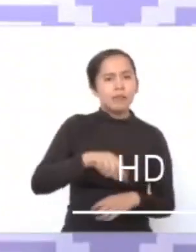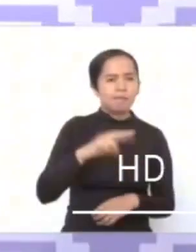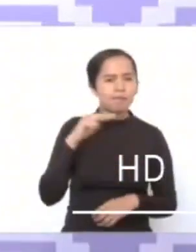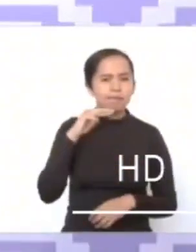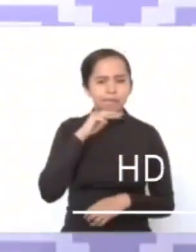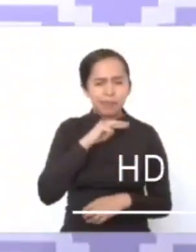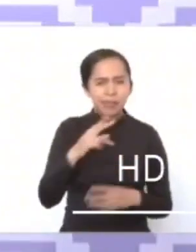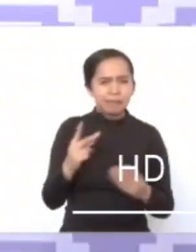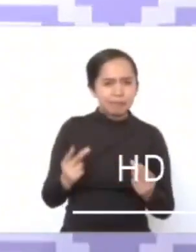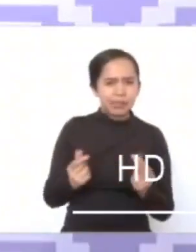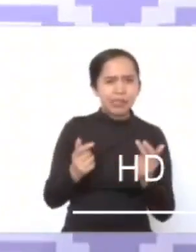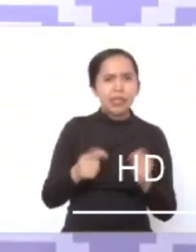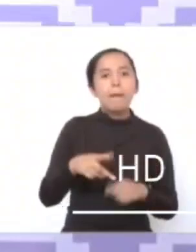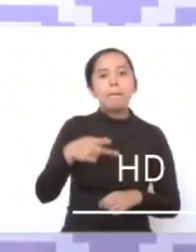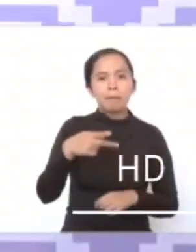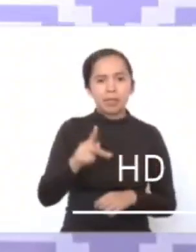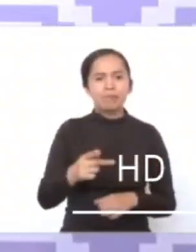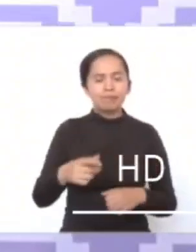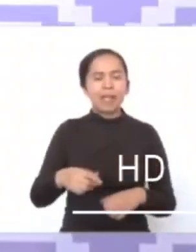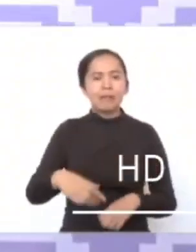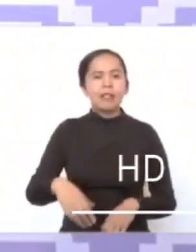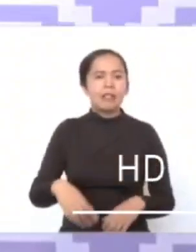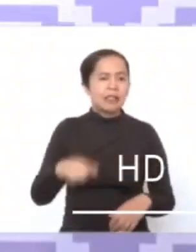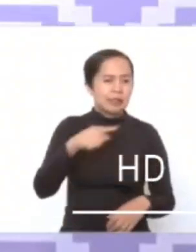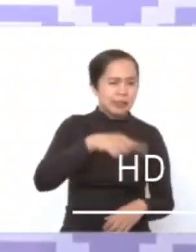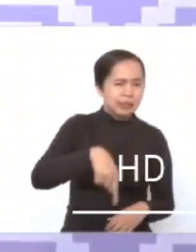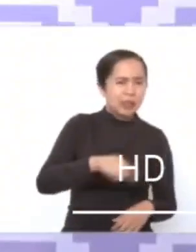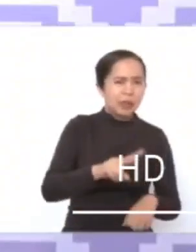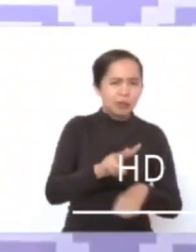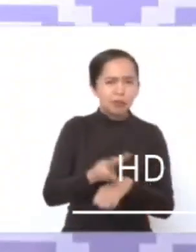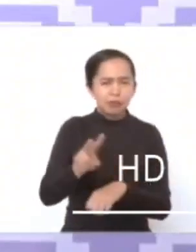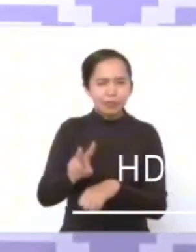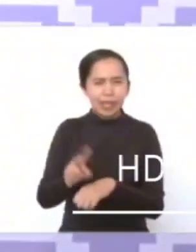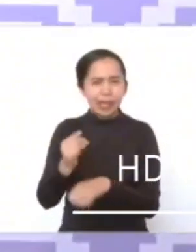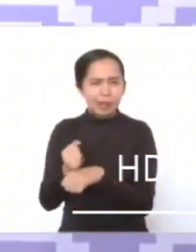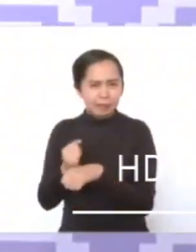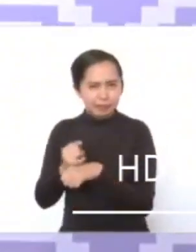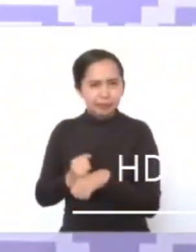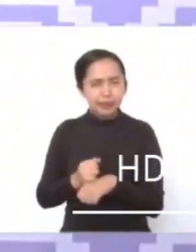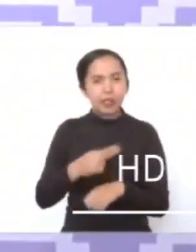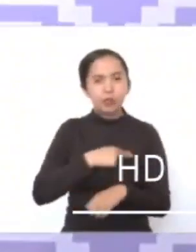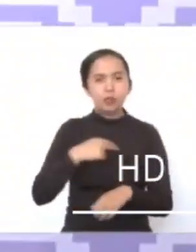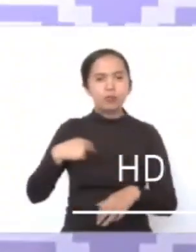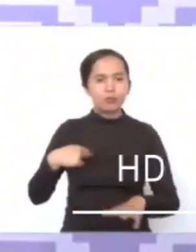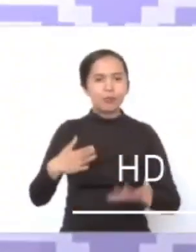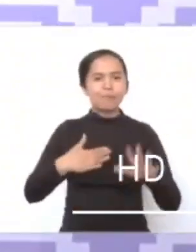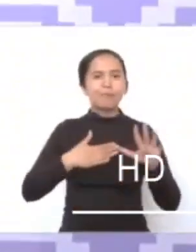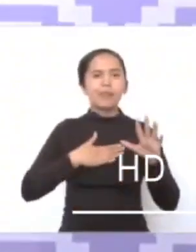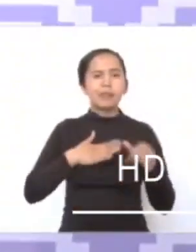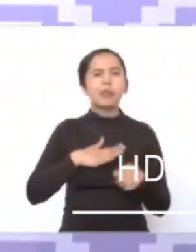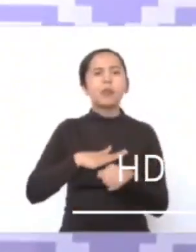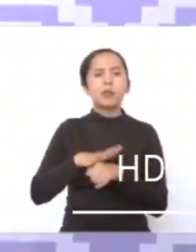se traten con toda la seriedad que se requiere. Estamos comprometidos para que